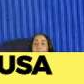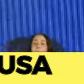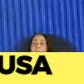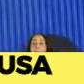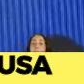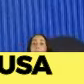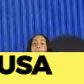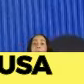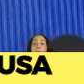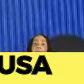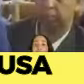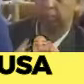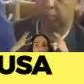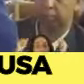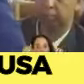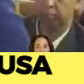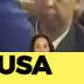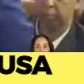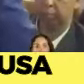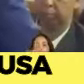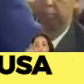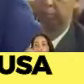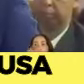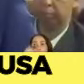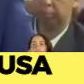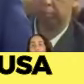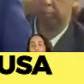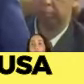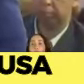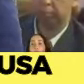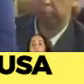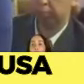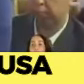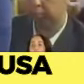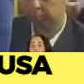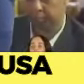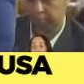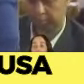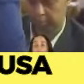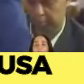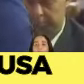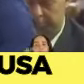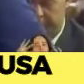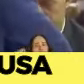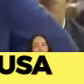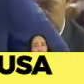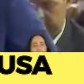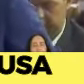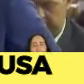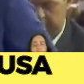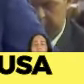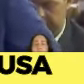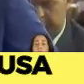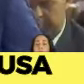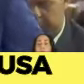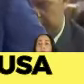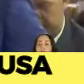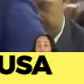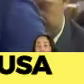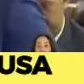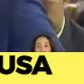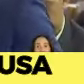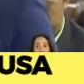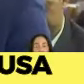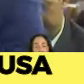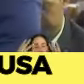Buenas tardes, señor presidente. Yo soy Logan Jiménez de La Voz Sin Censura. Señor presidente, a raíz de su encuentro con